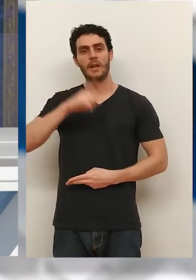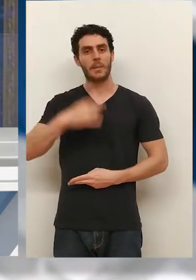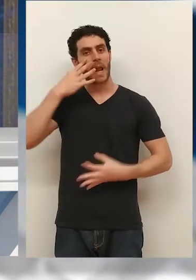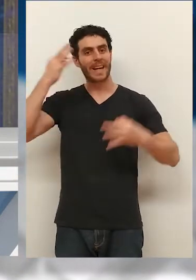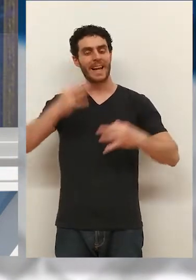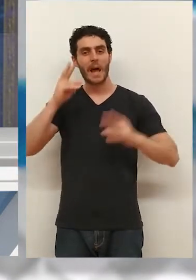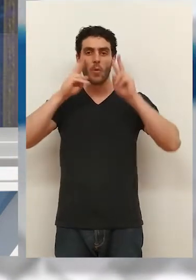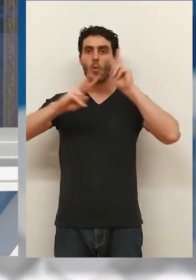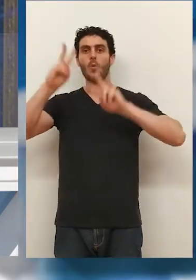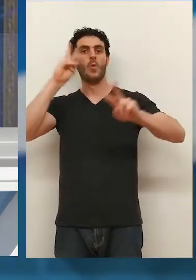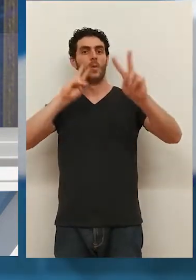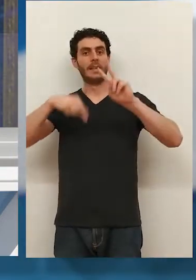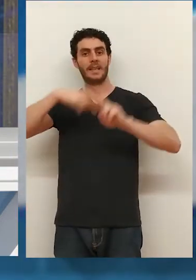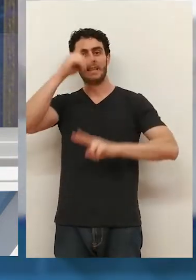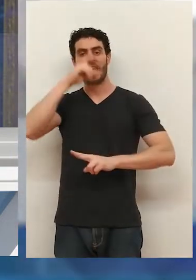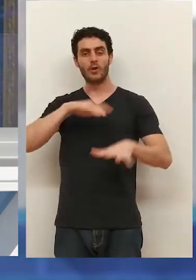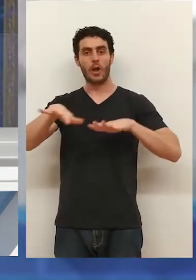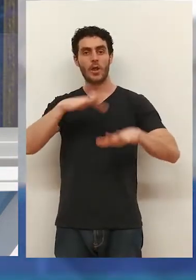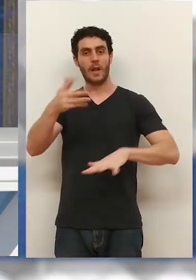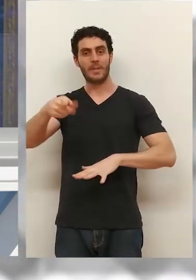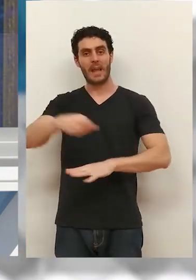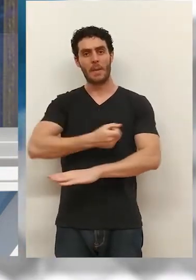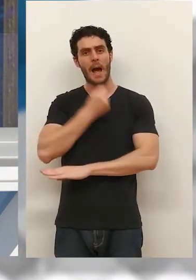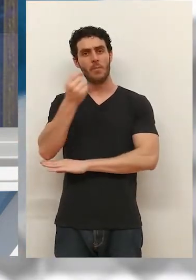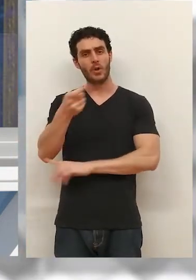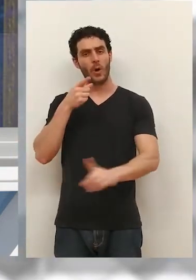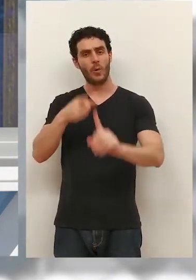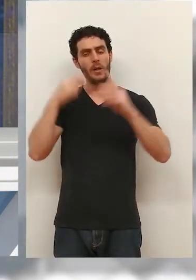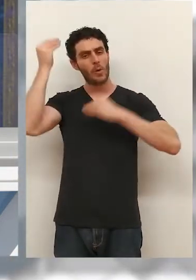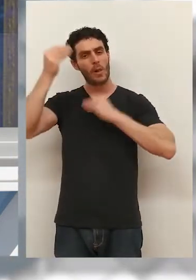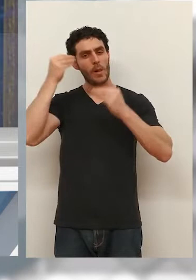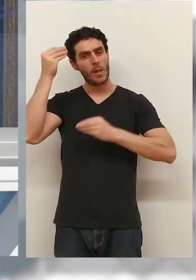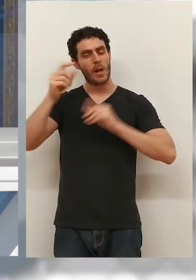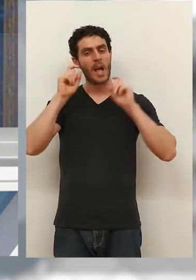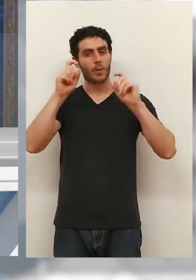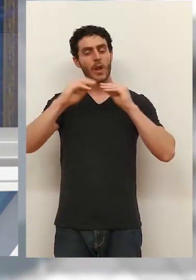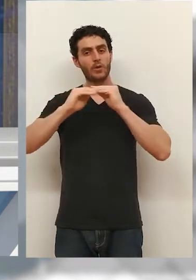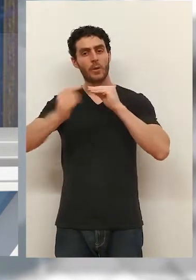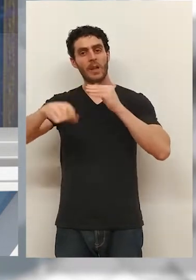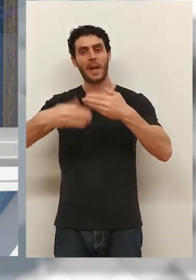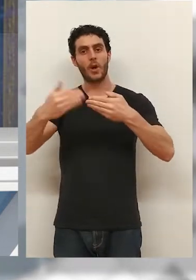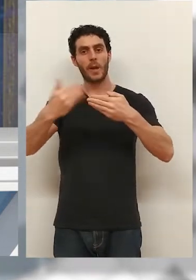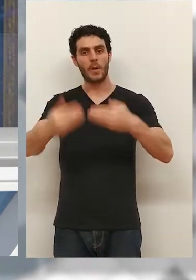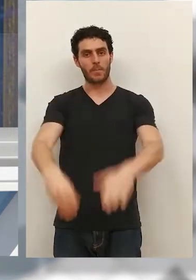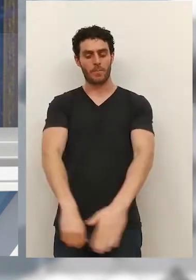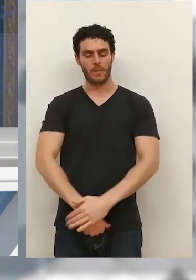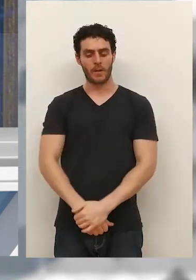y realidad aumentada. Este año las acciones servirán además para reflexionar sobre educación, sostenibilidad e